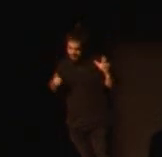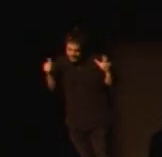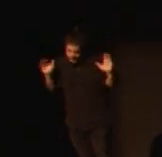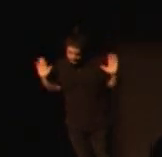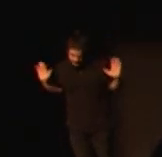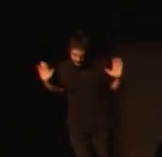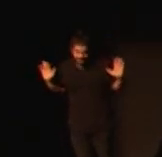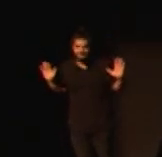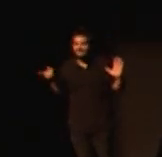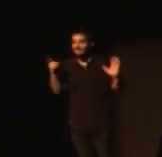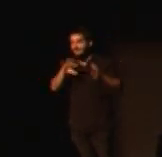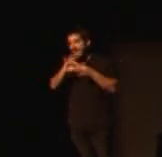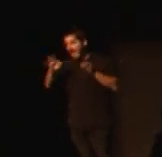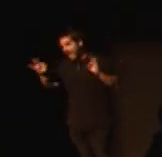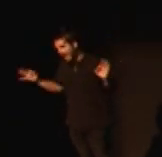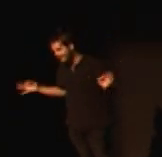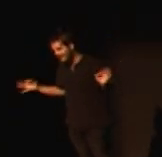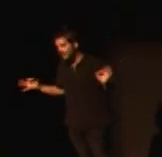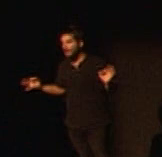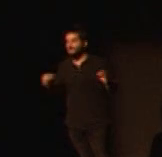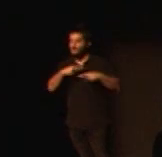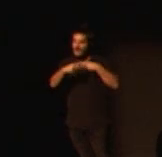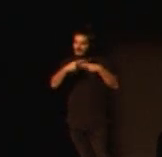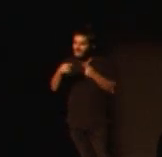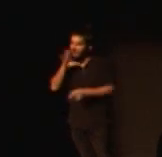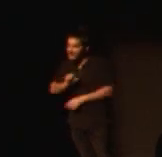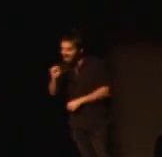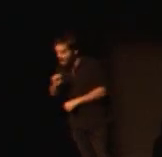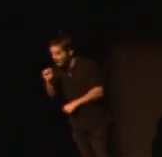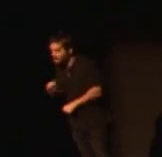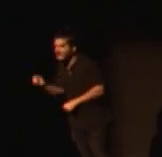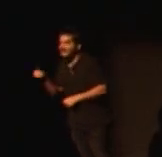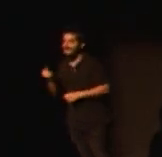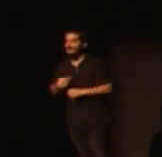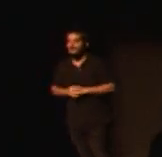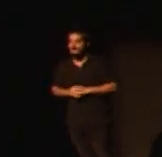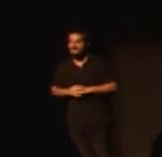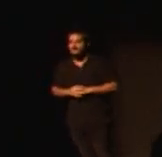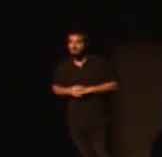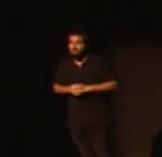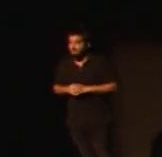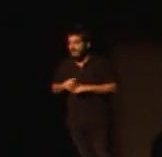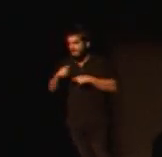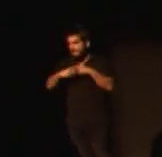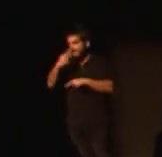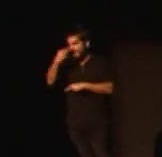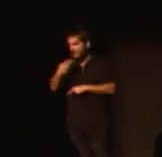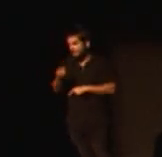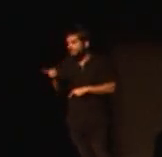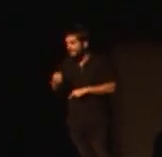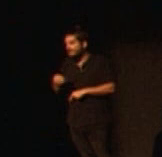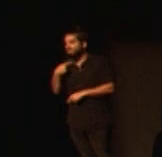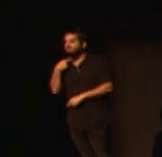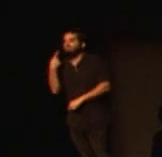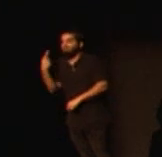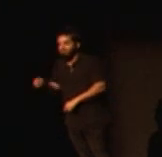muchísimos amigos, he ganado una familia maravillosa, también la de la 11, he ganado una vida y también he perdido cosas, ¿no? He perdido